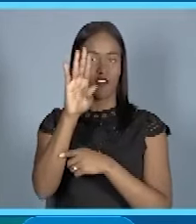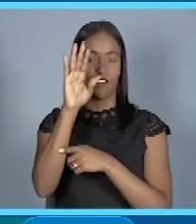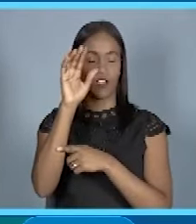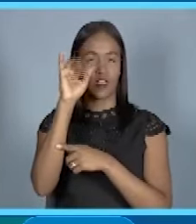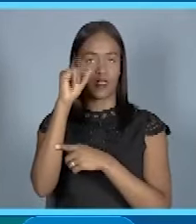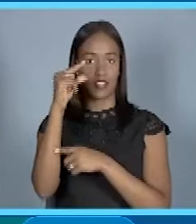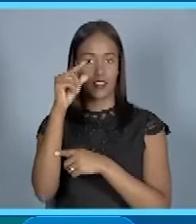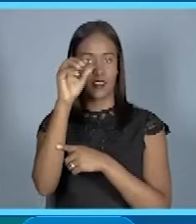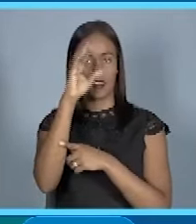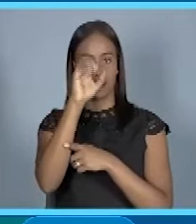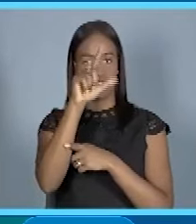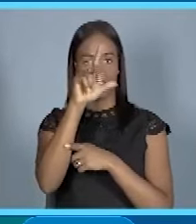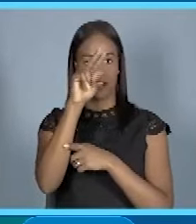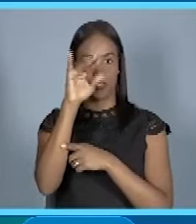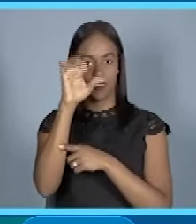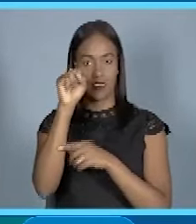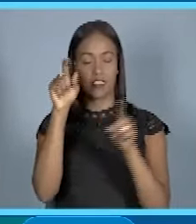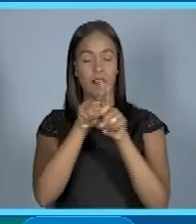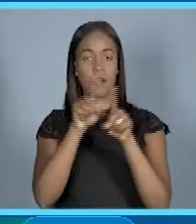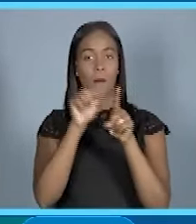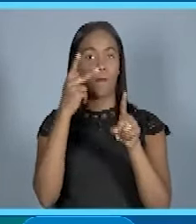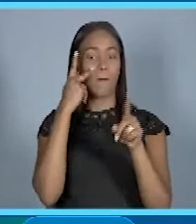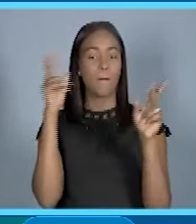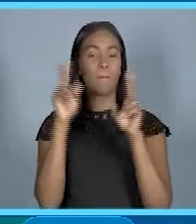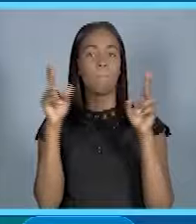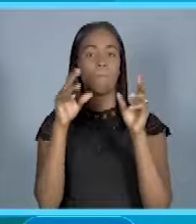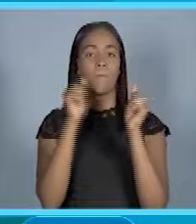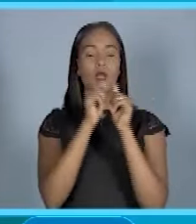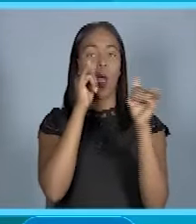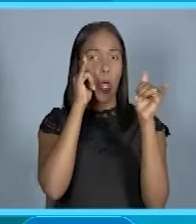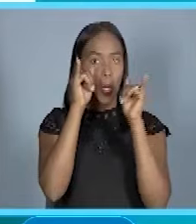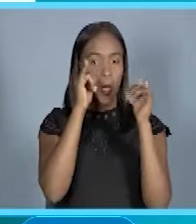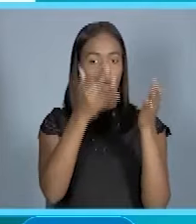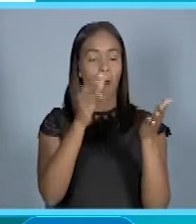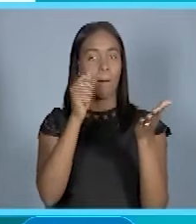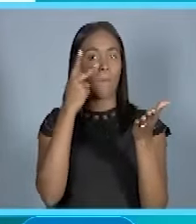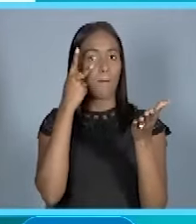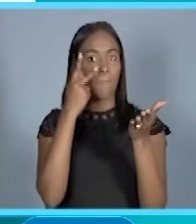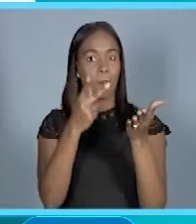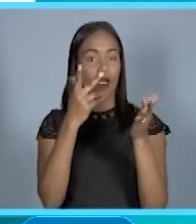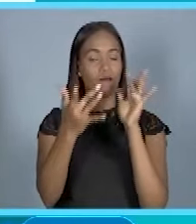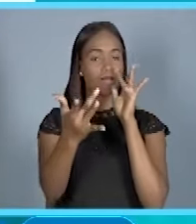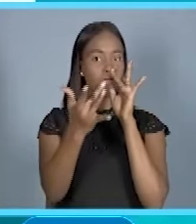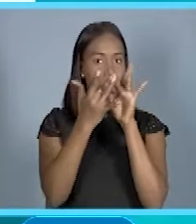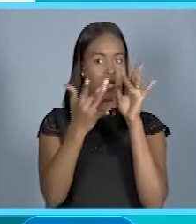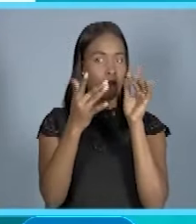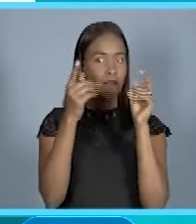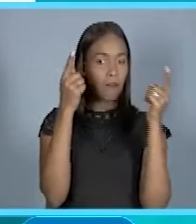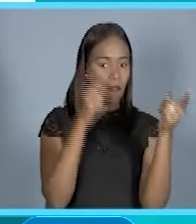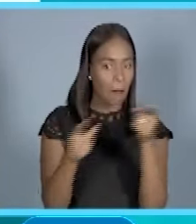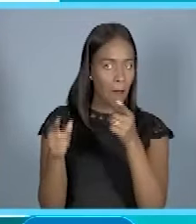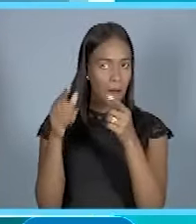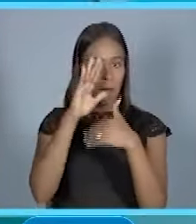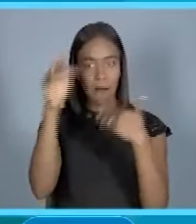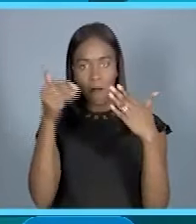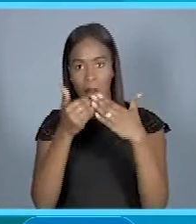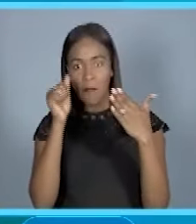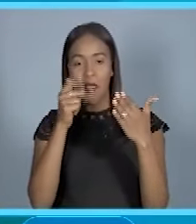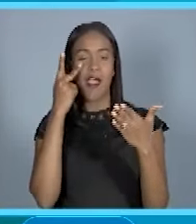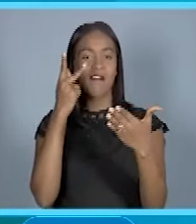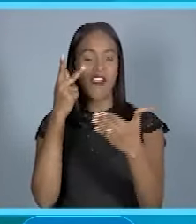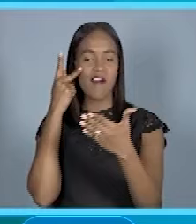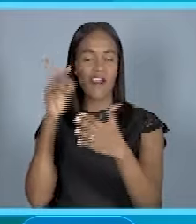como Central Noticias y también está disponible nuestro canal de YouTube. Ahí puede darle a las notificaciones en la campanita para que pueda